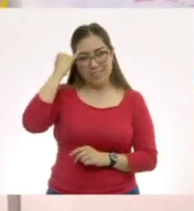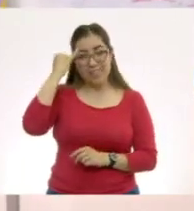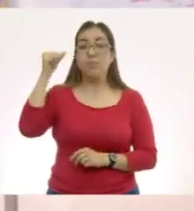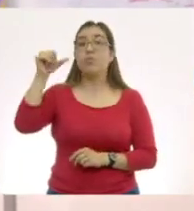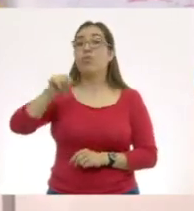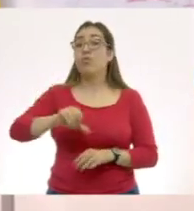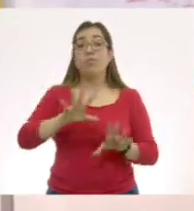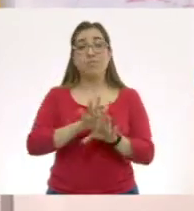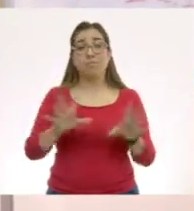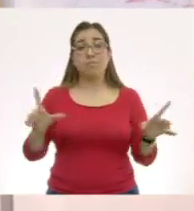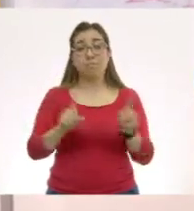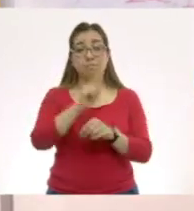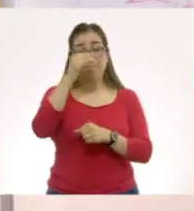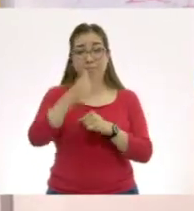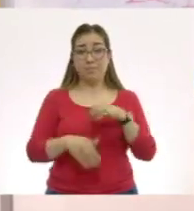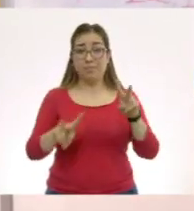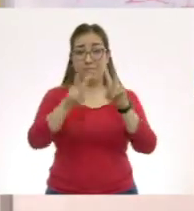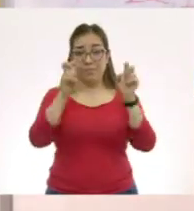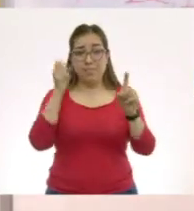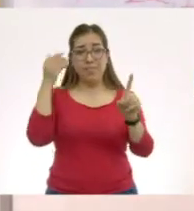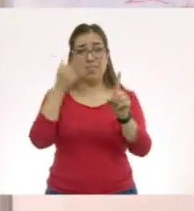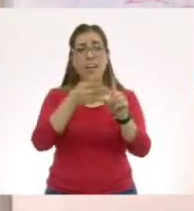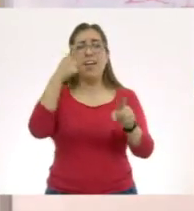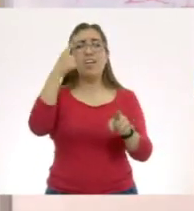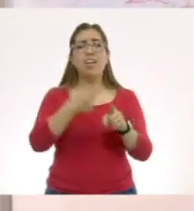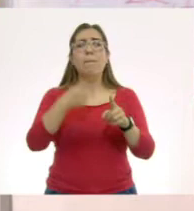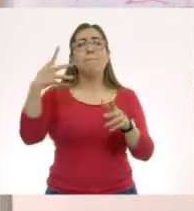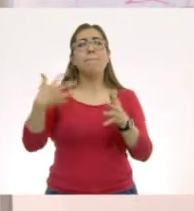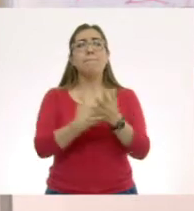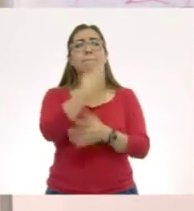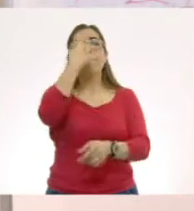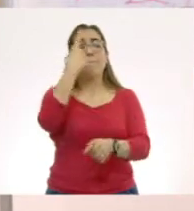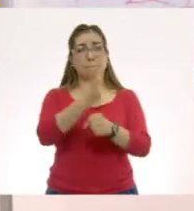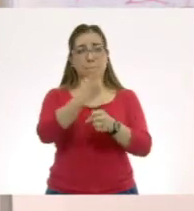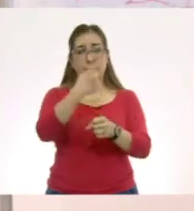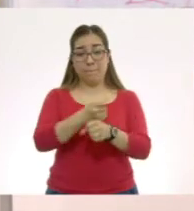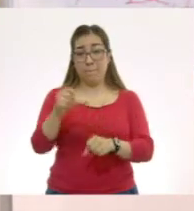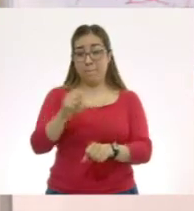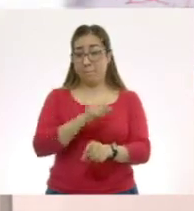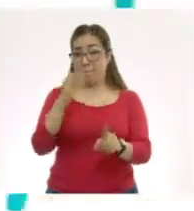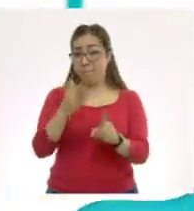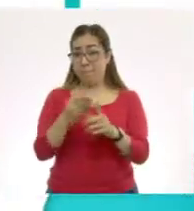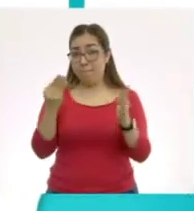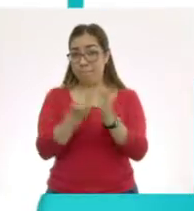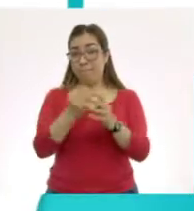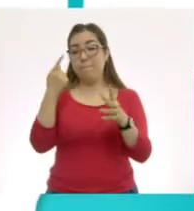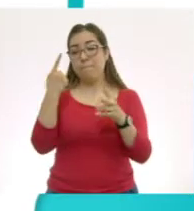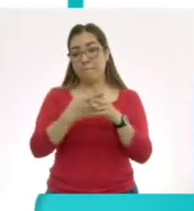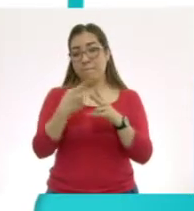hoy hemos terminado con ¿Quién llega primero? En la asignatura Matemáticas de segundo grado.